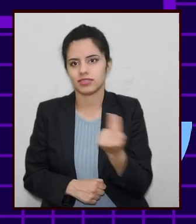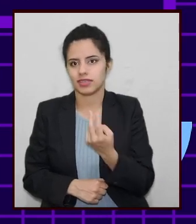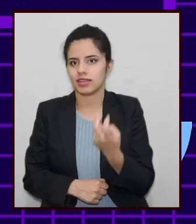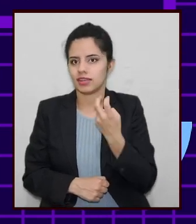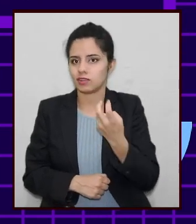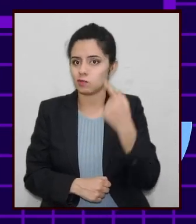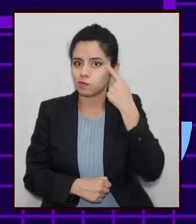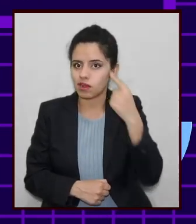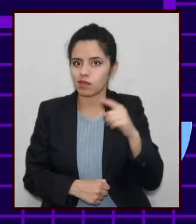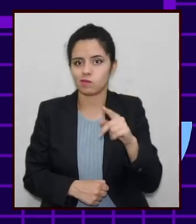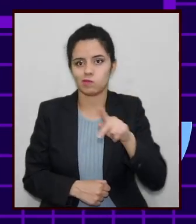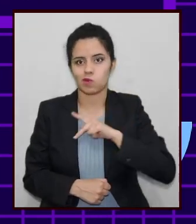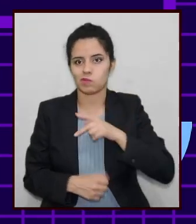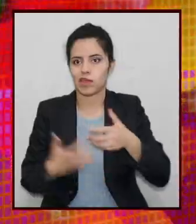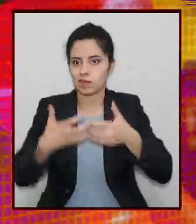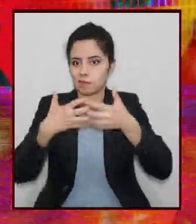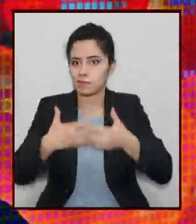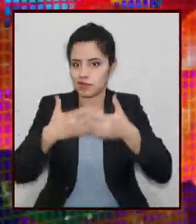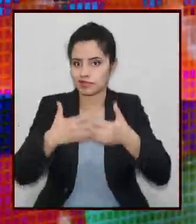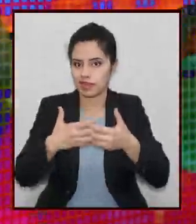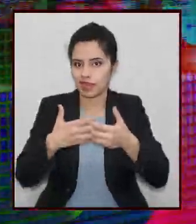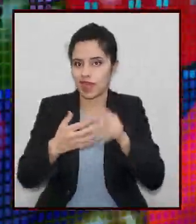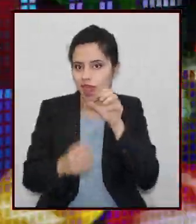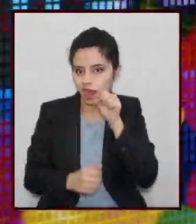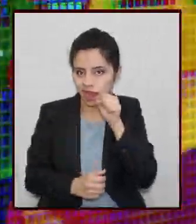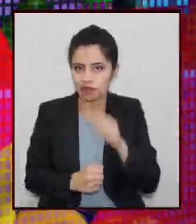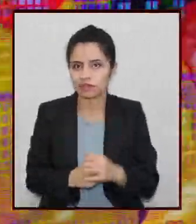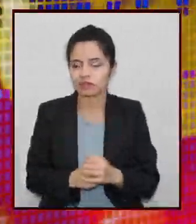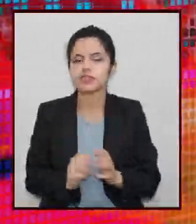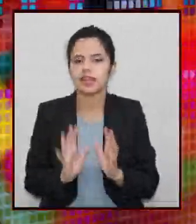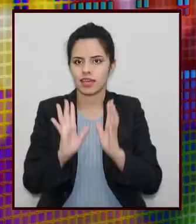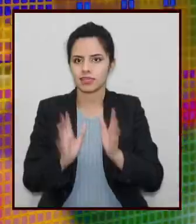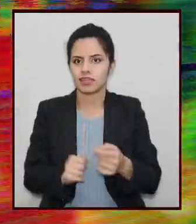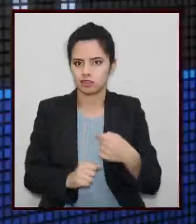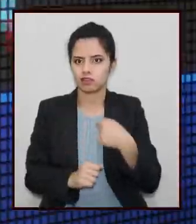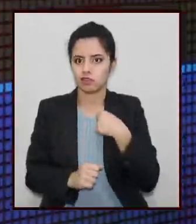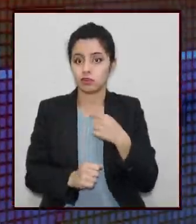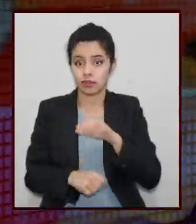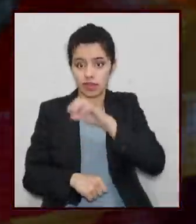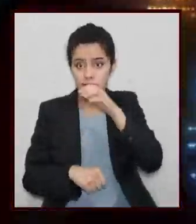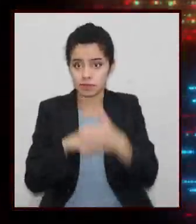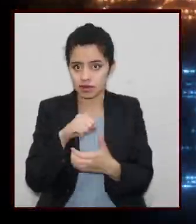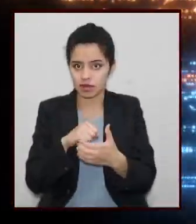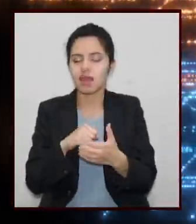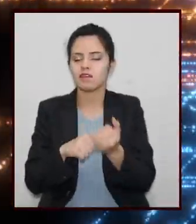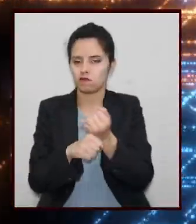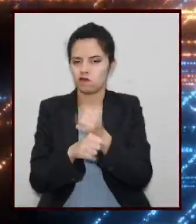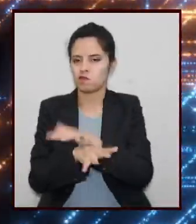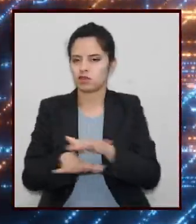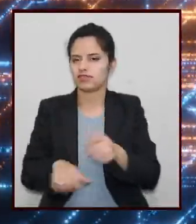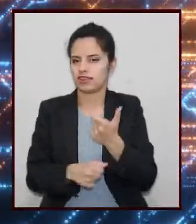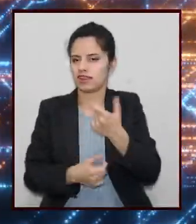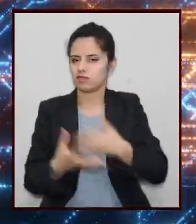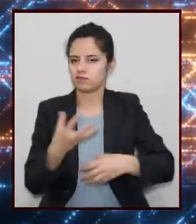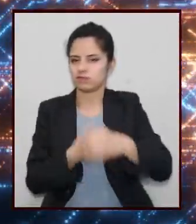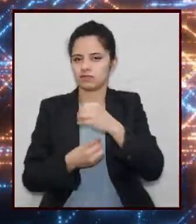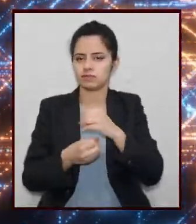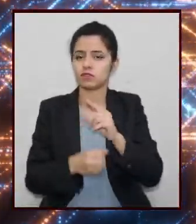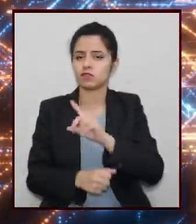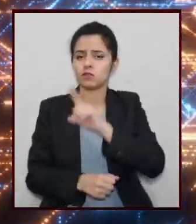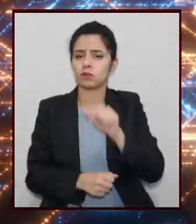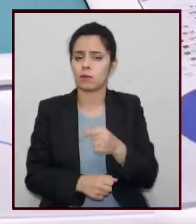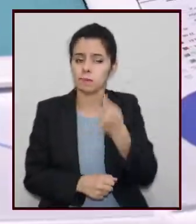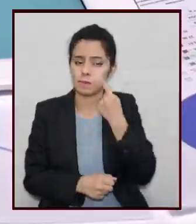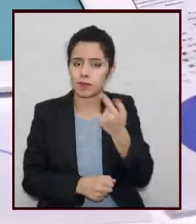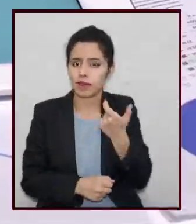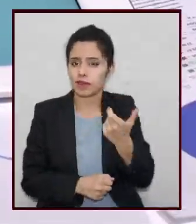una herramienta así para manejar nuestra empresa de gomitas. Listo, ya le estoy descargando. Cuando termine voy a empezar a vaciar nuestros datos financieros de una vez y a